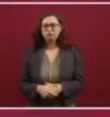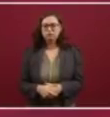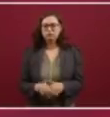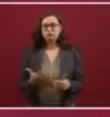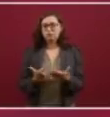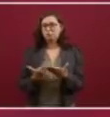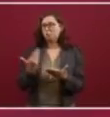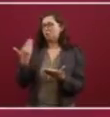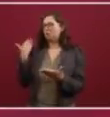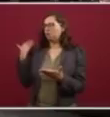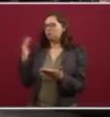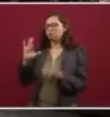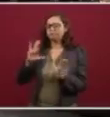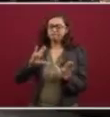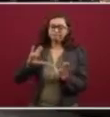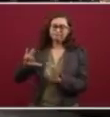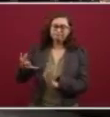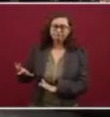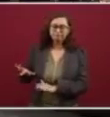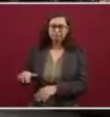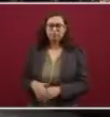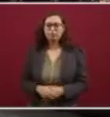eso.